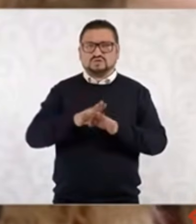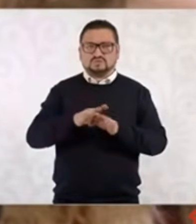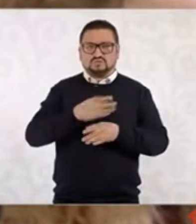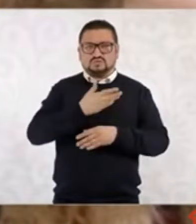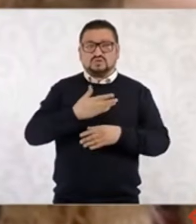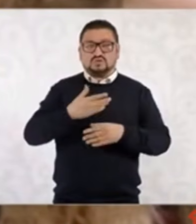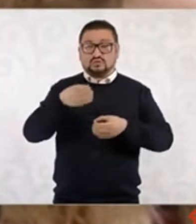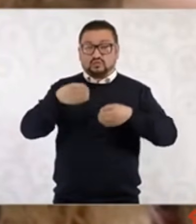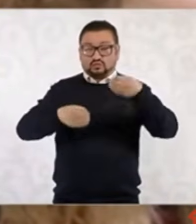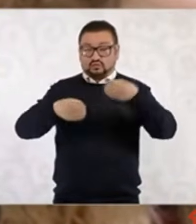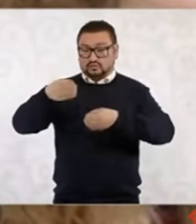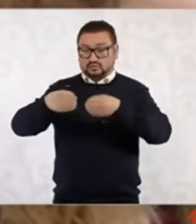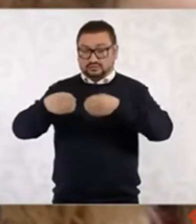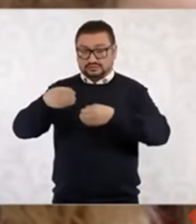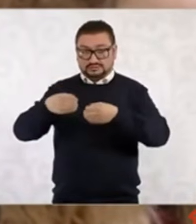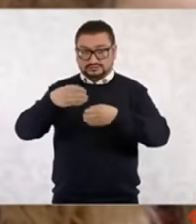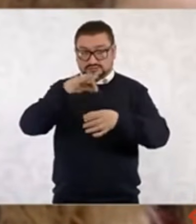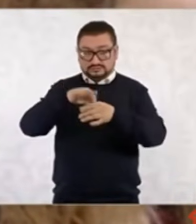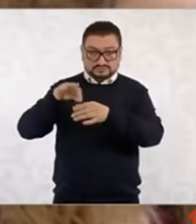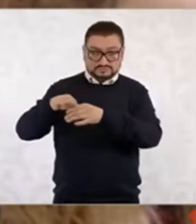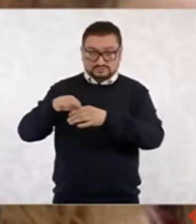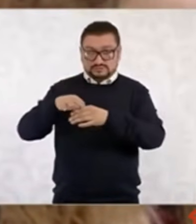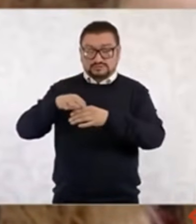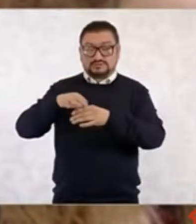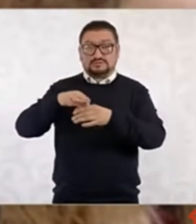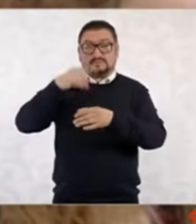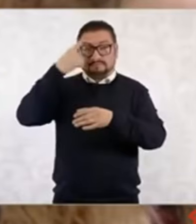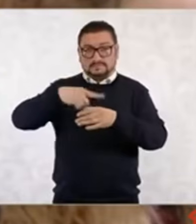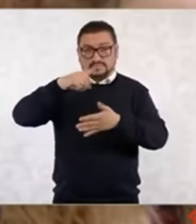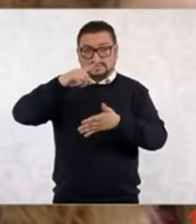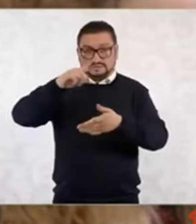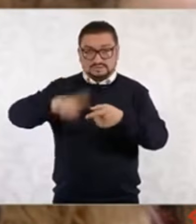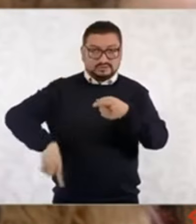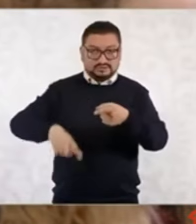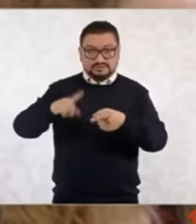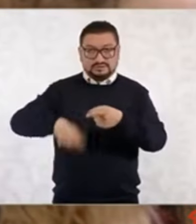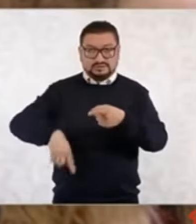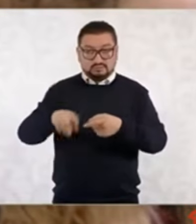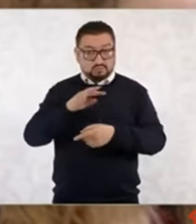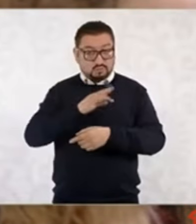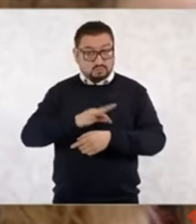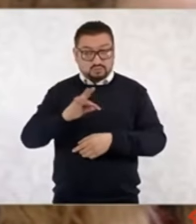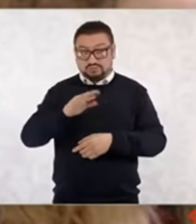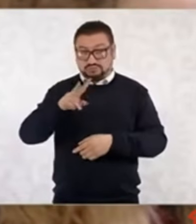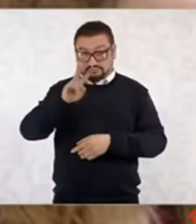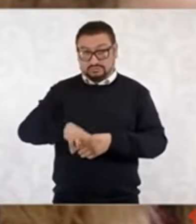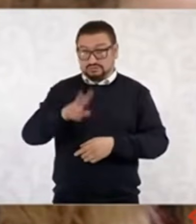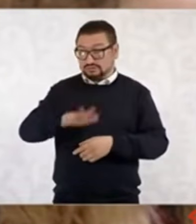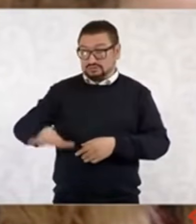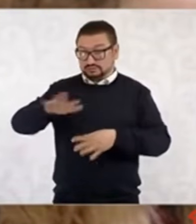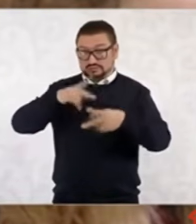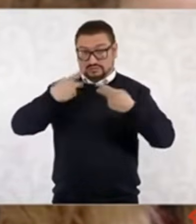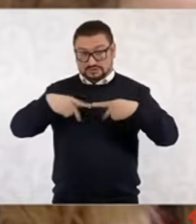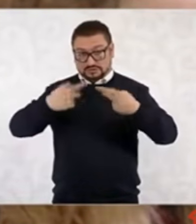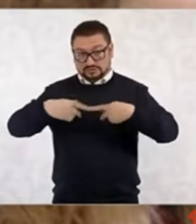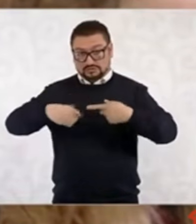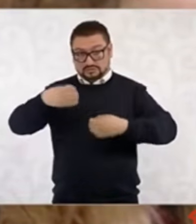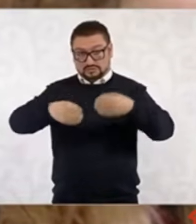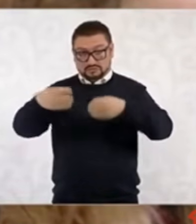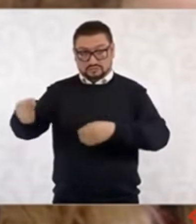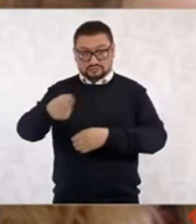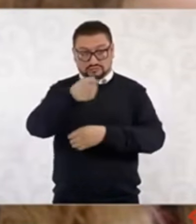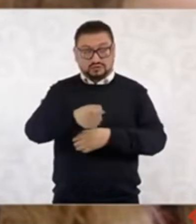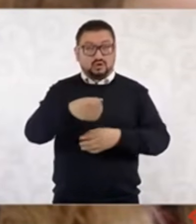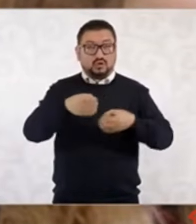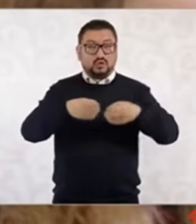jueces, magistrados y ministros como un acto democrático de verdad que los ciudadanos puedan decir, este ministro,